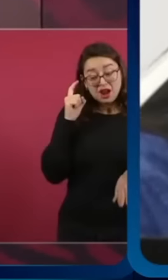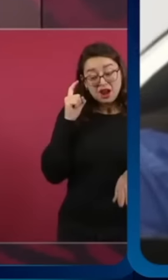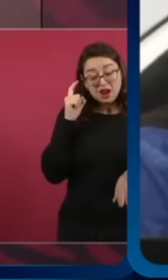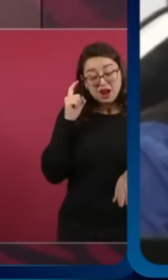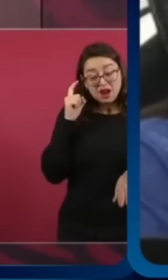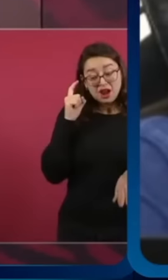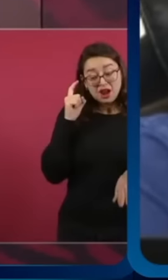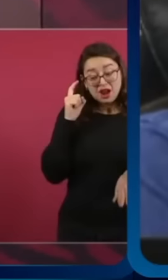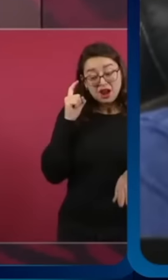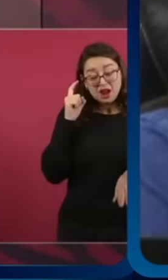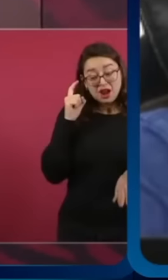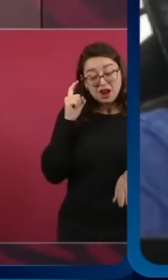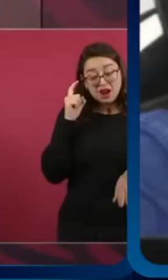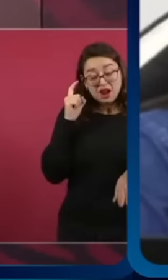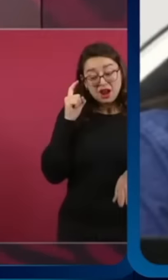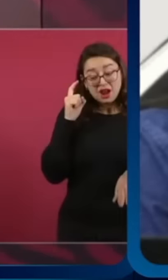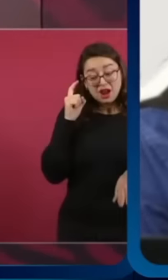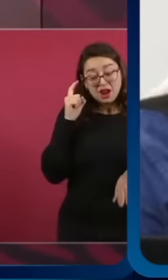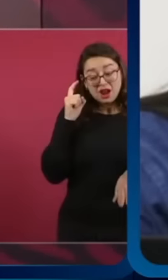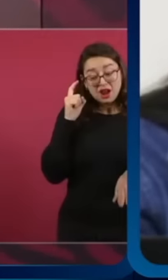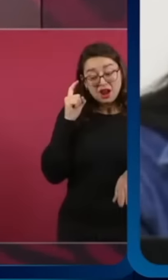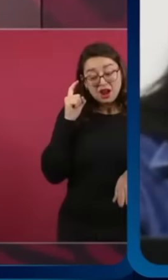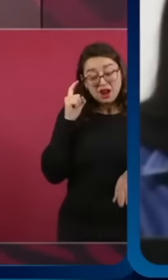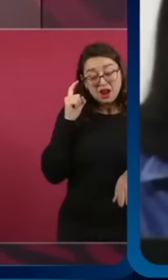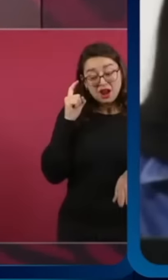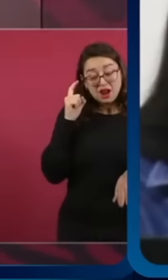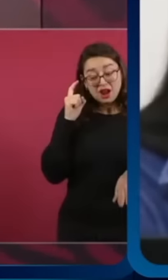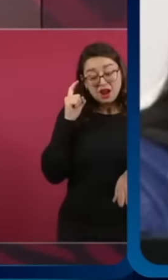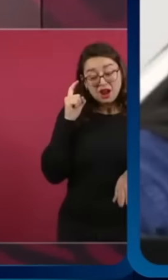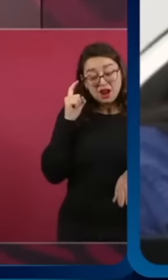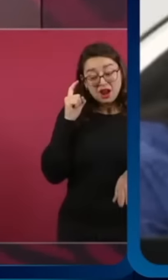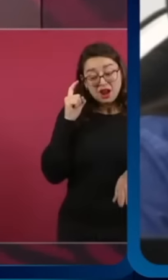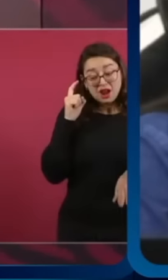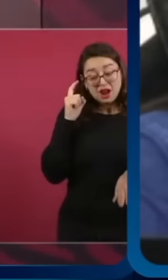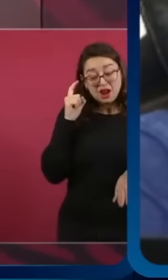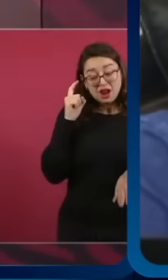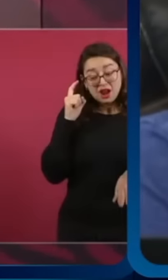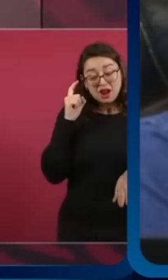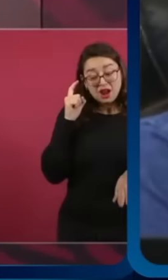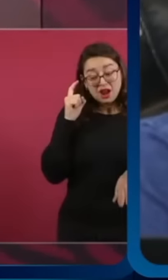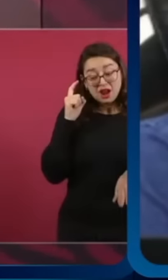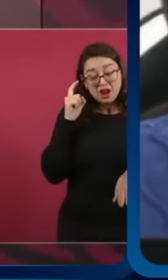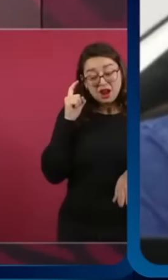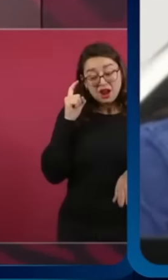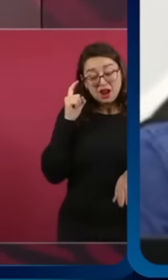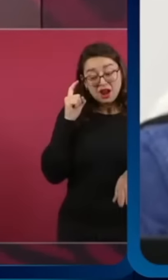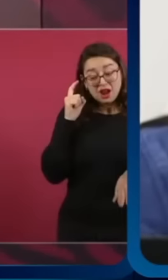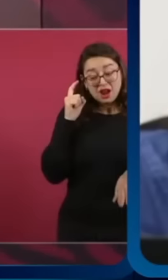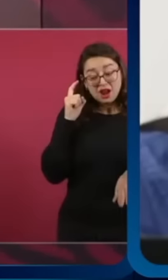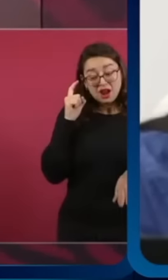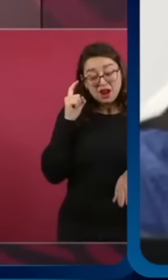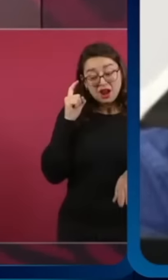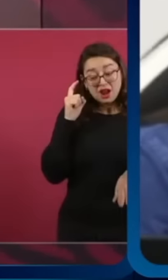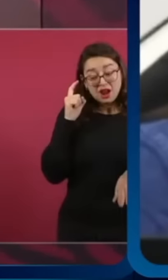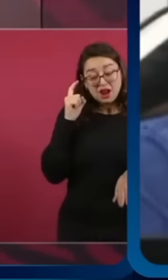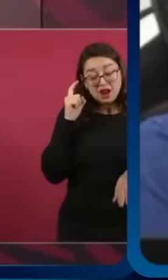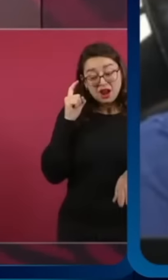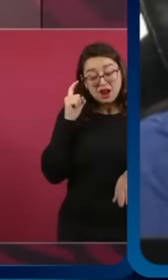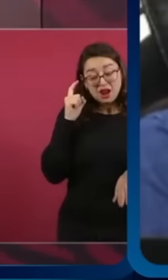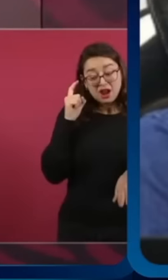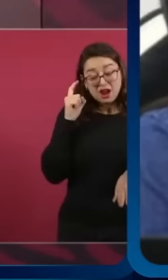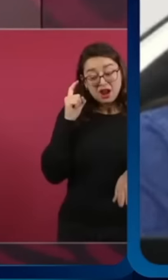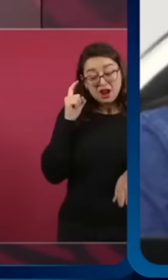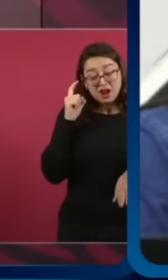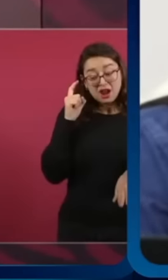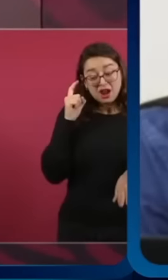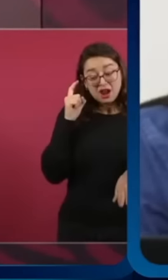nos enfrentamos a los chayoteros, que valga la pena las horas de trabajo que el presidente hace de lunes a